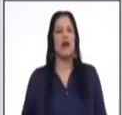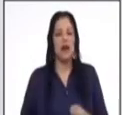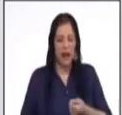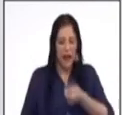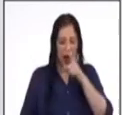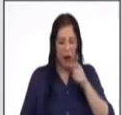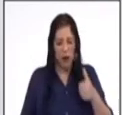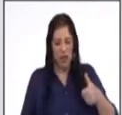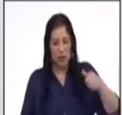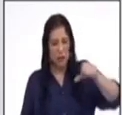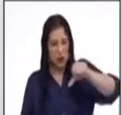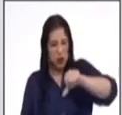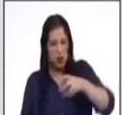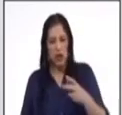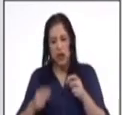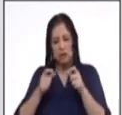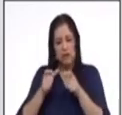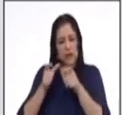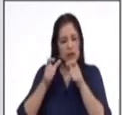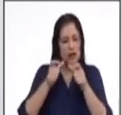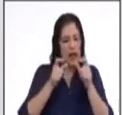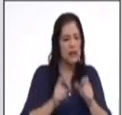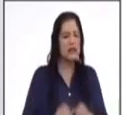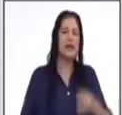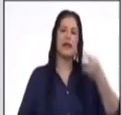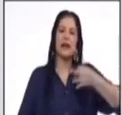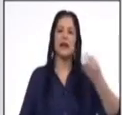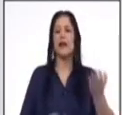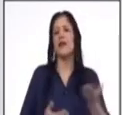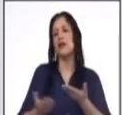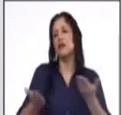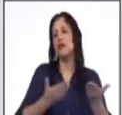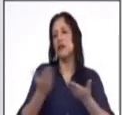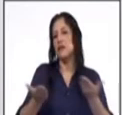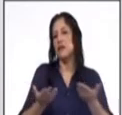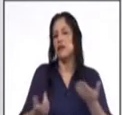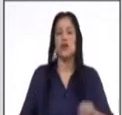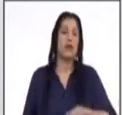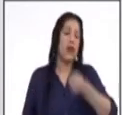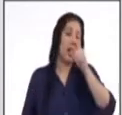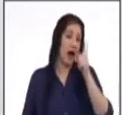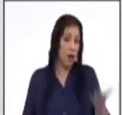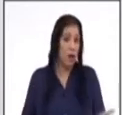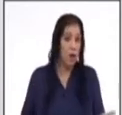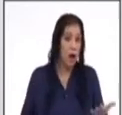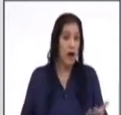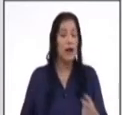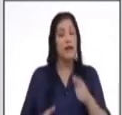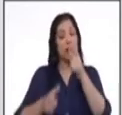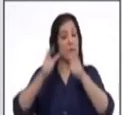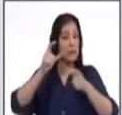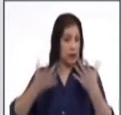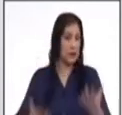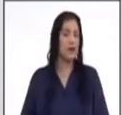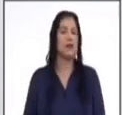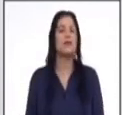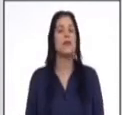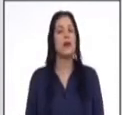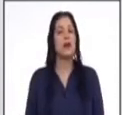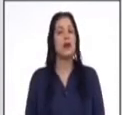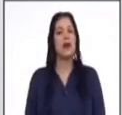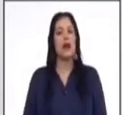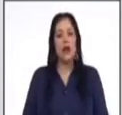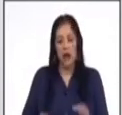del agua y la vigilancia de la calidad de los servicios de abastecimiento de agua de la población,